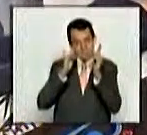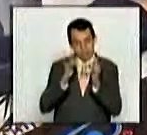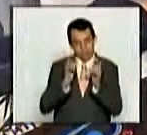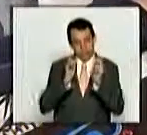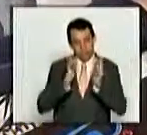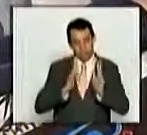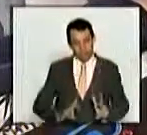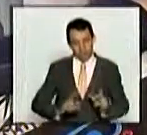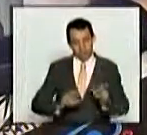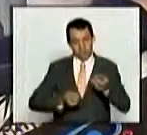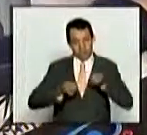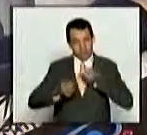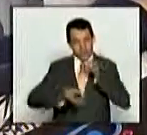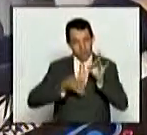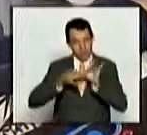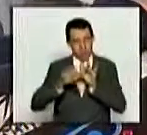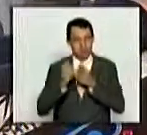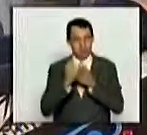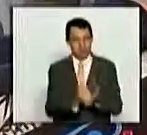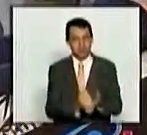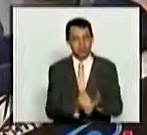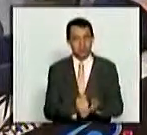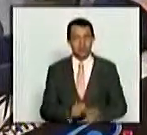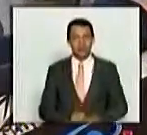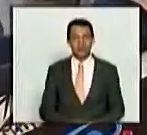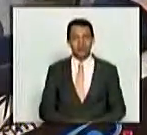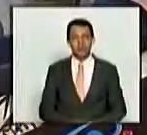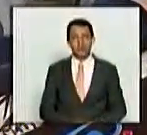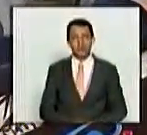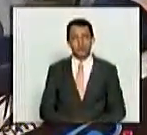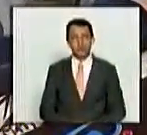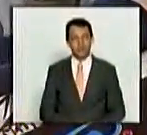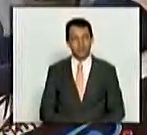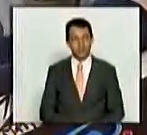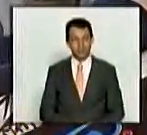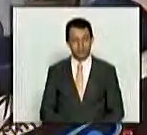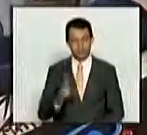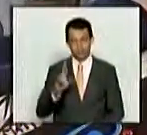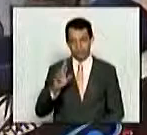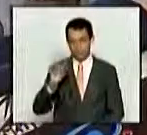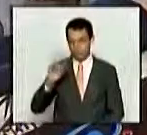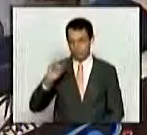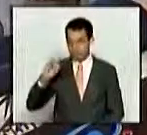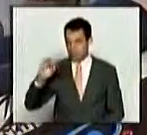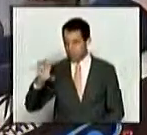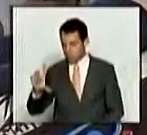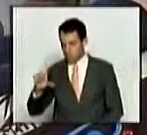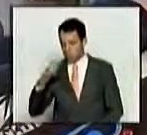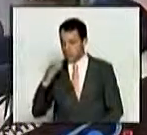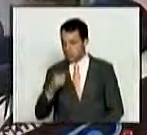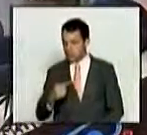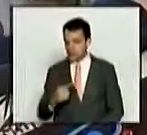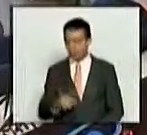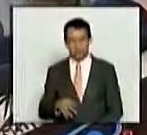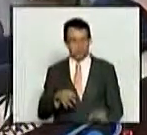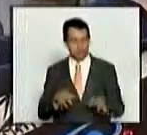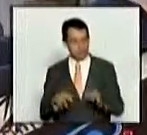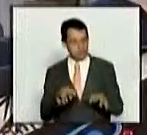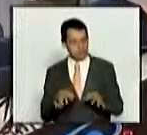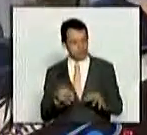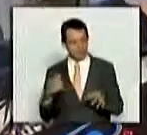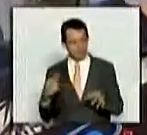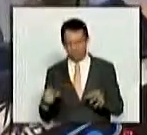cuerpo. Ahí ya sean... Perdón, Raúl, que es muy importante que ustedes lo entiendan.